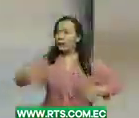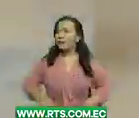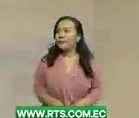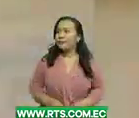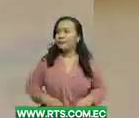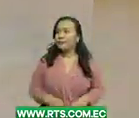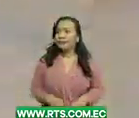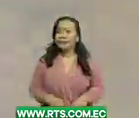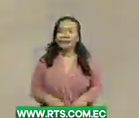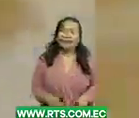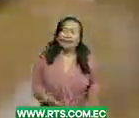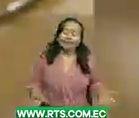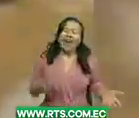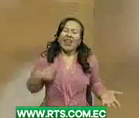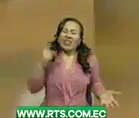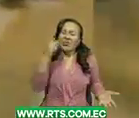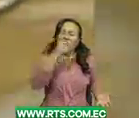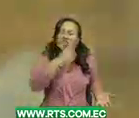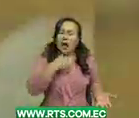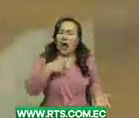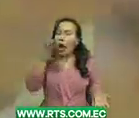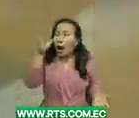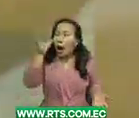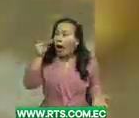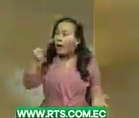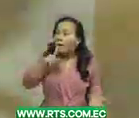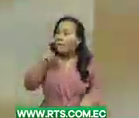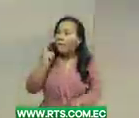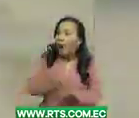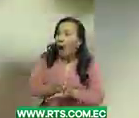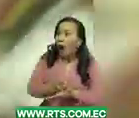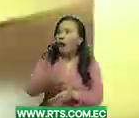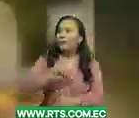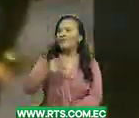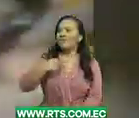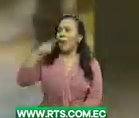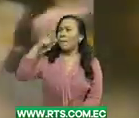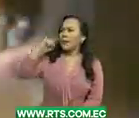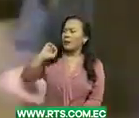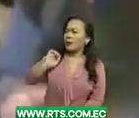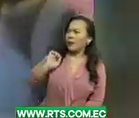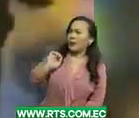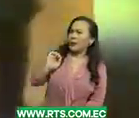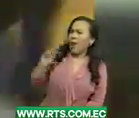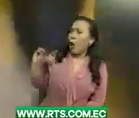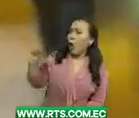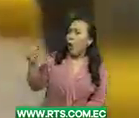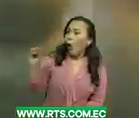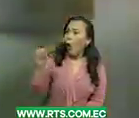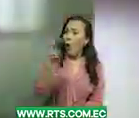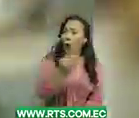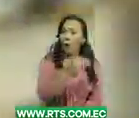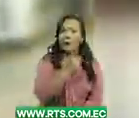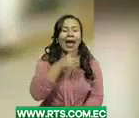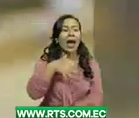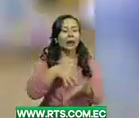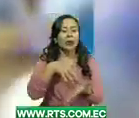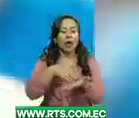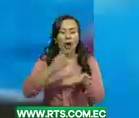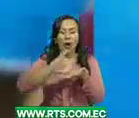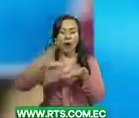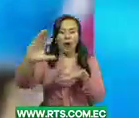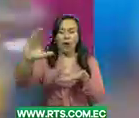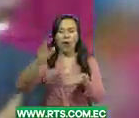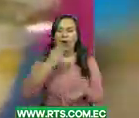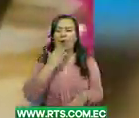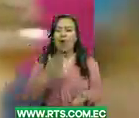A veces resulta difícil creer que las imágenes son reales. El video deja ver a varios jóvenes supuestamente estudiantes de colegio como